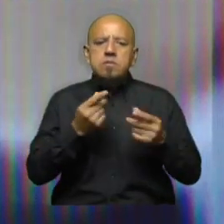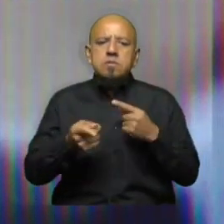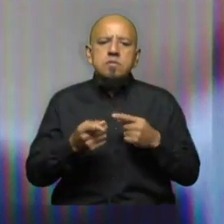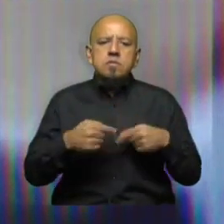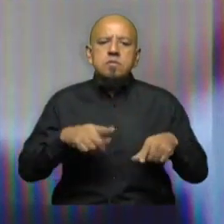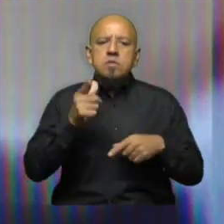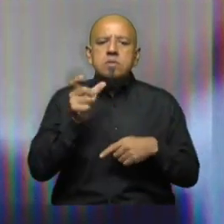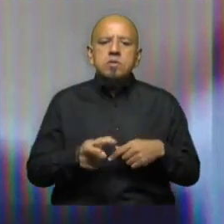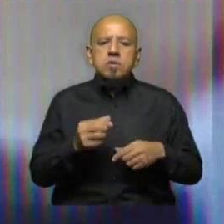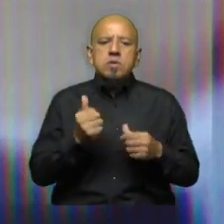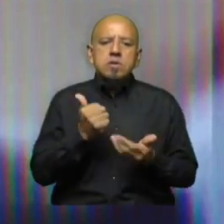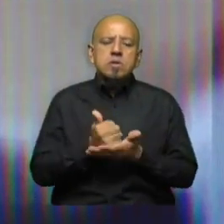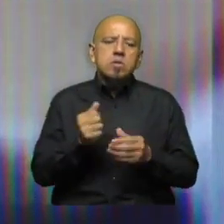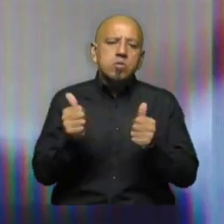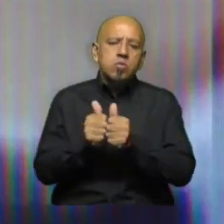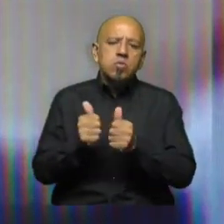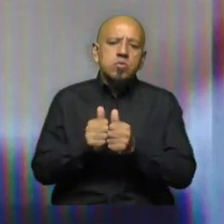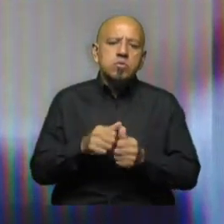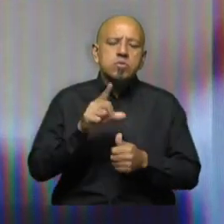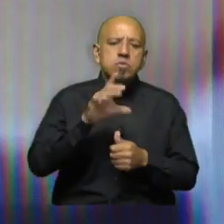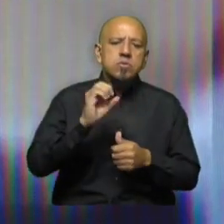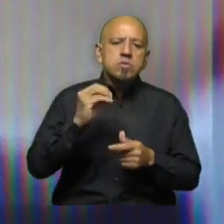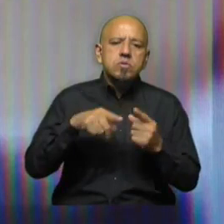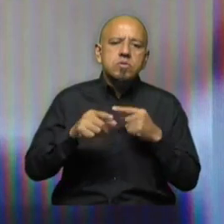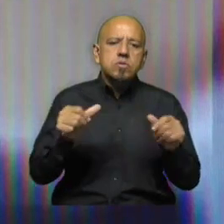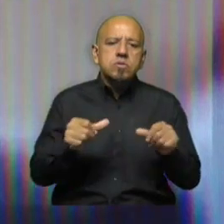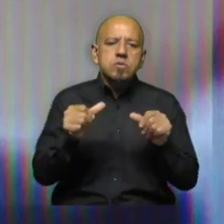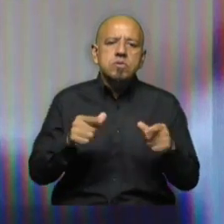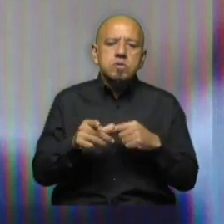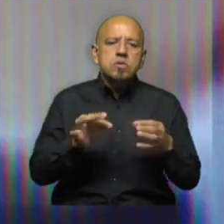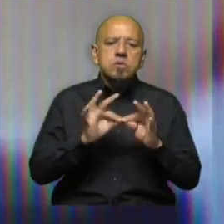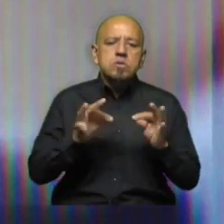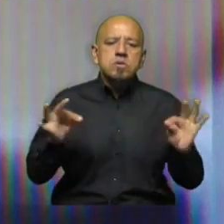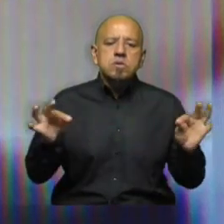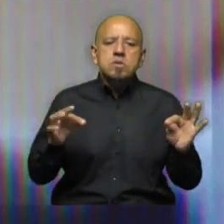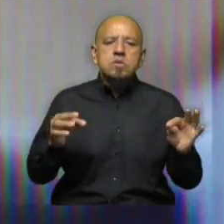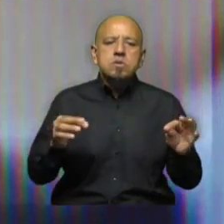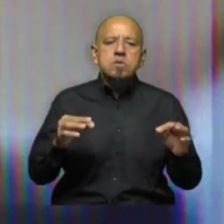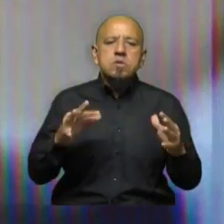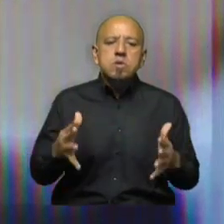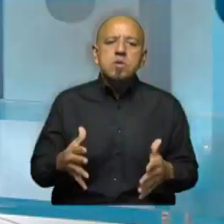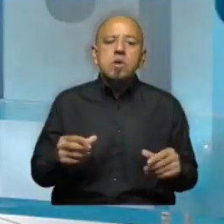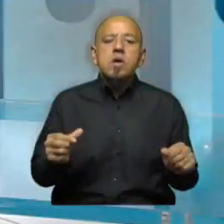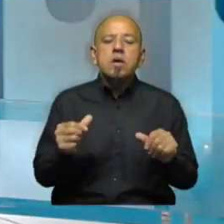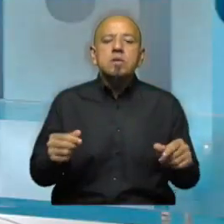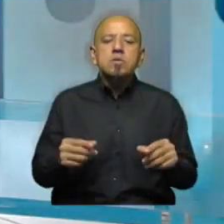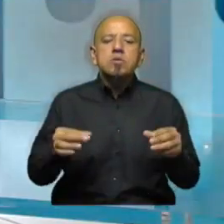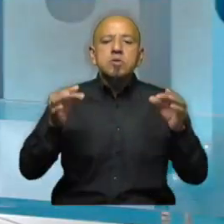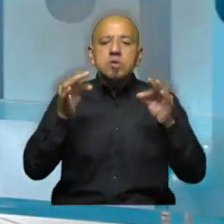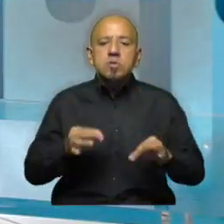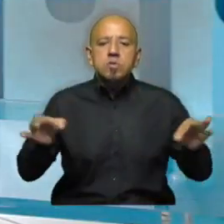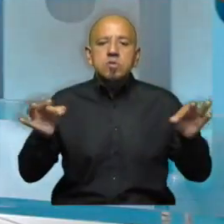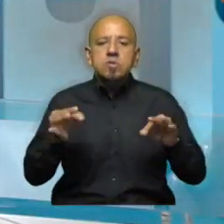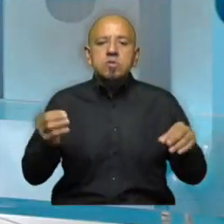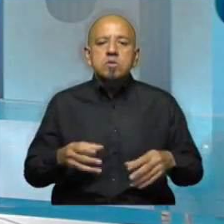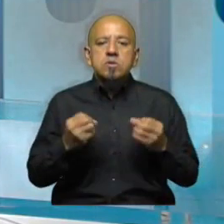la persona que lo acompañó, por Leo, que es quien compuso con él y quien lo acompañó en los premios Oscar, cuál fue el trayecto de esa canción hasta llegar ahí y por